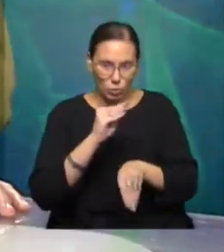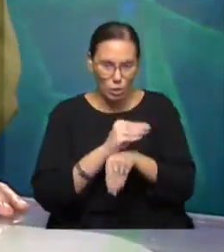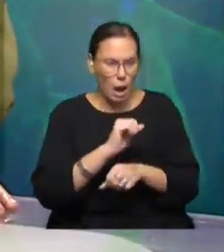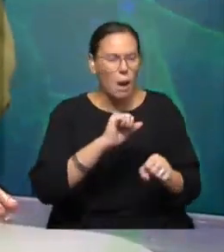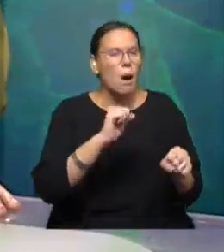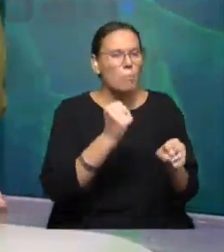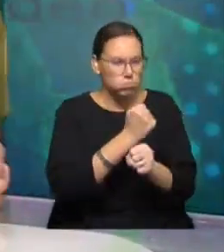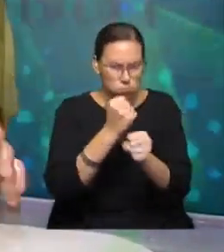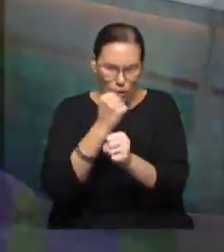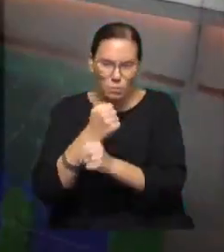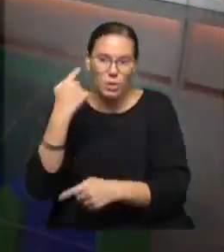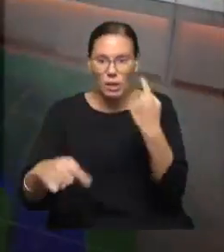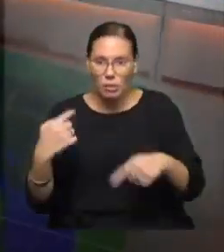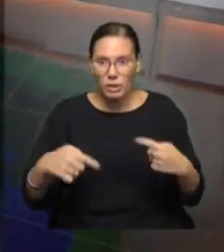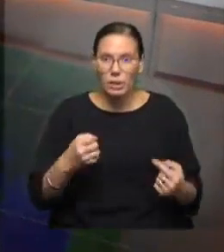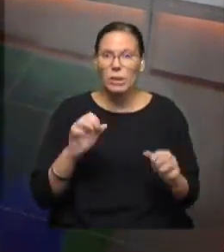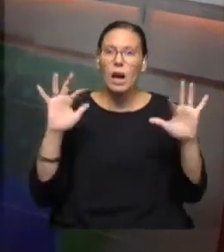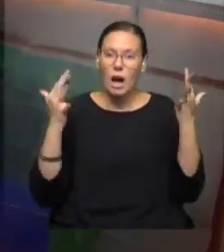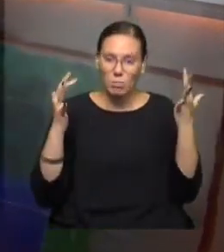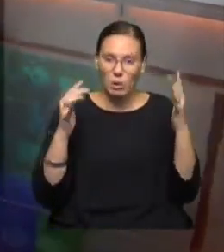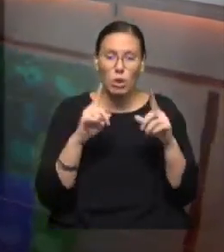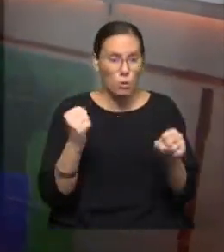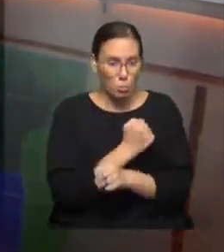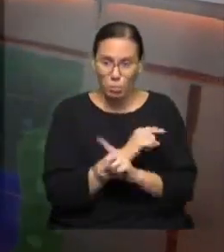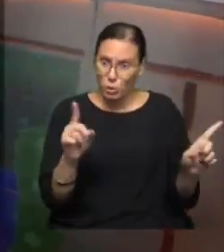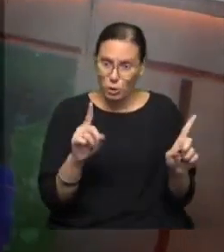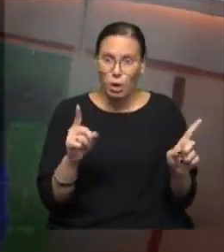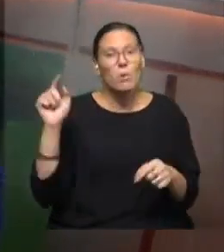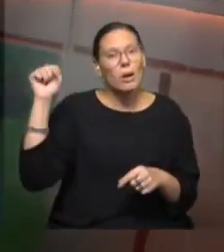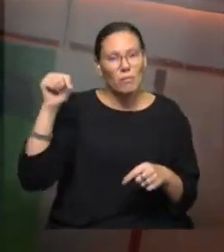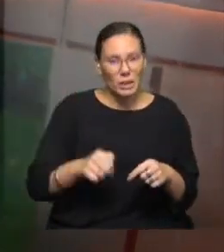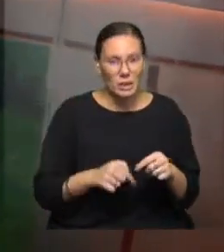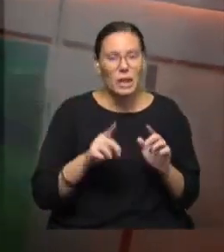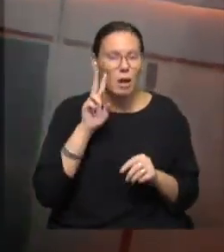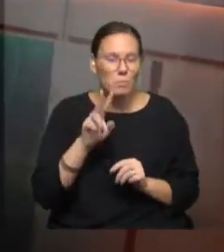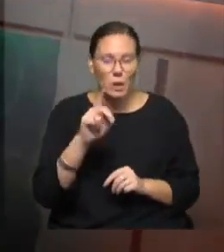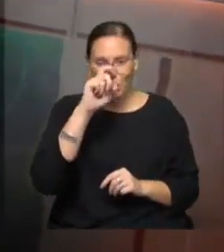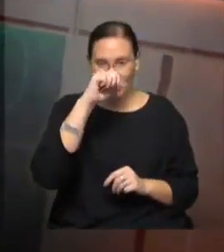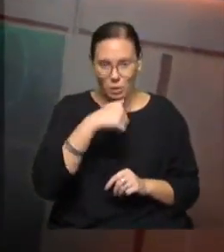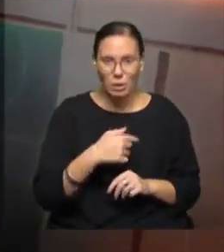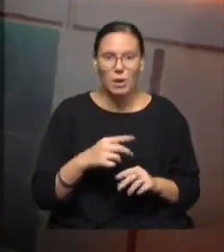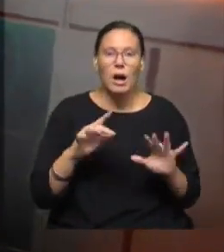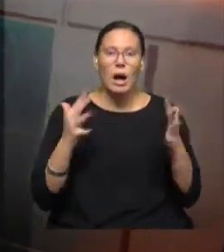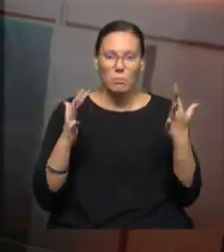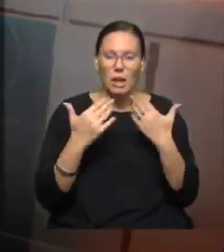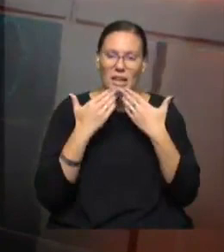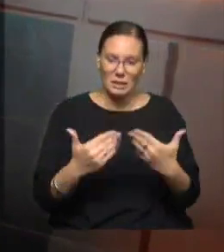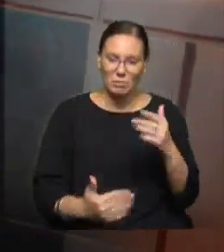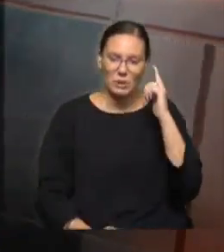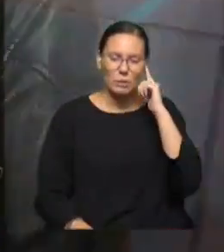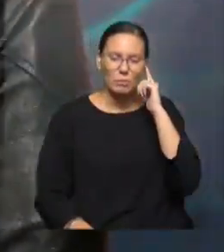premios Así que le damos un fuerte aplauso no por los premios sino por haber venido acá miramos Este vídeo un aplauso de